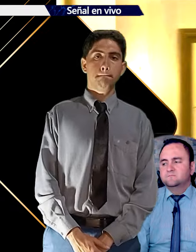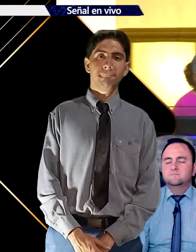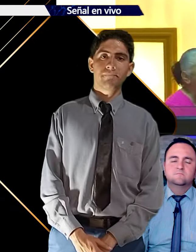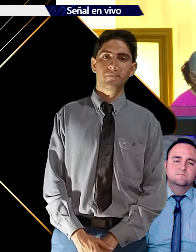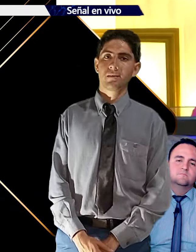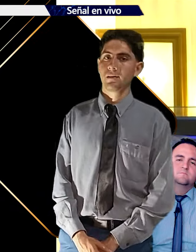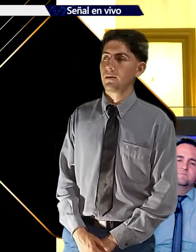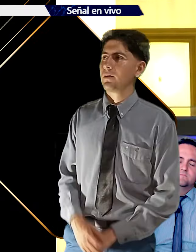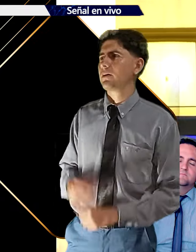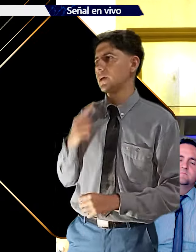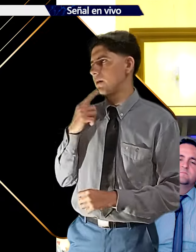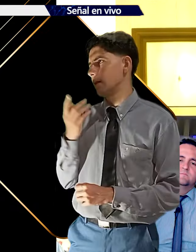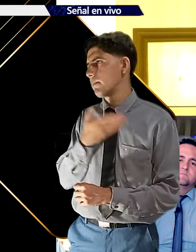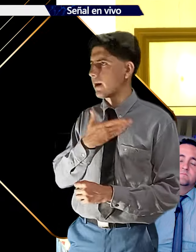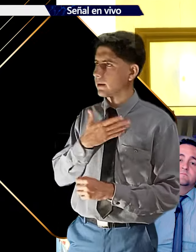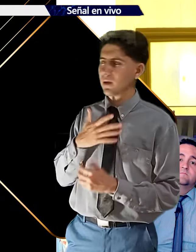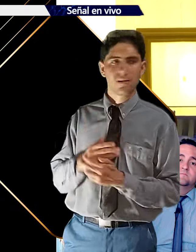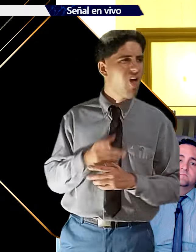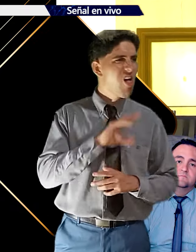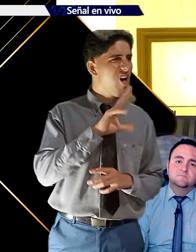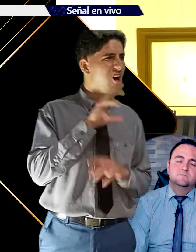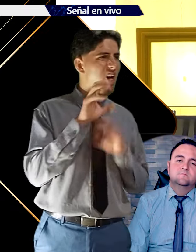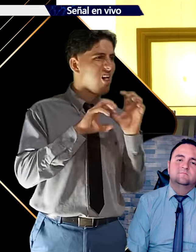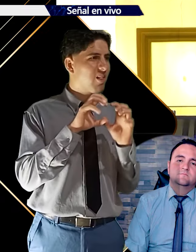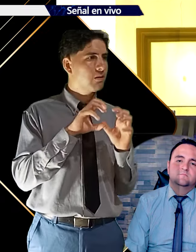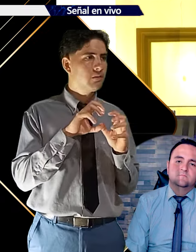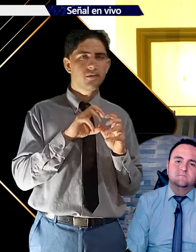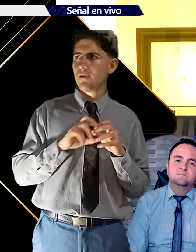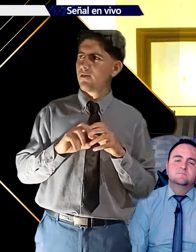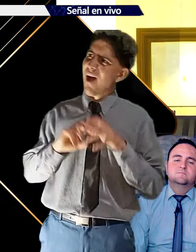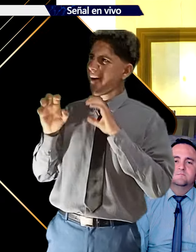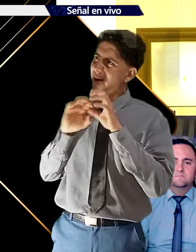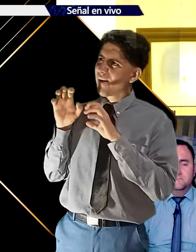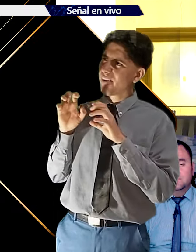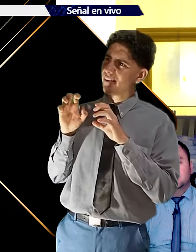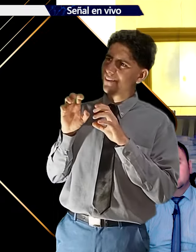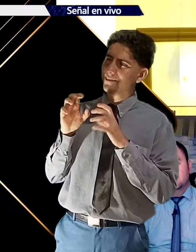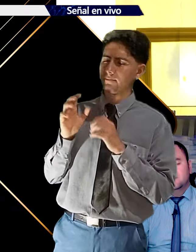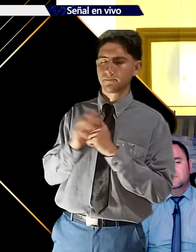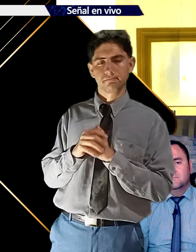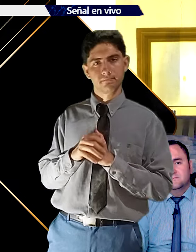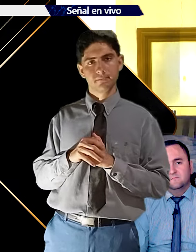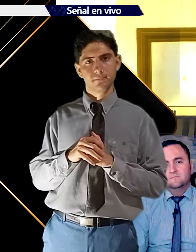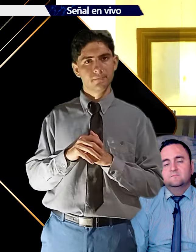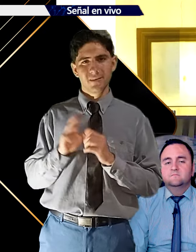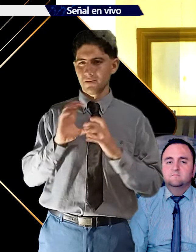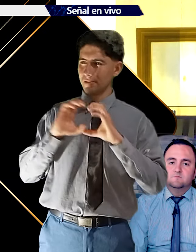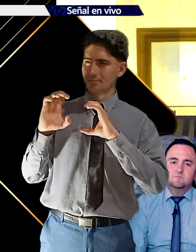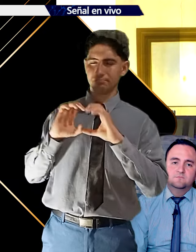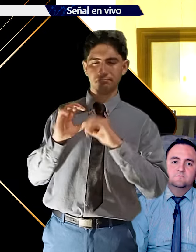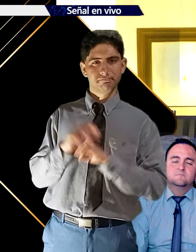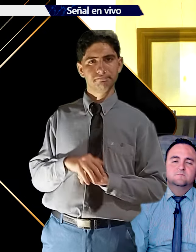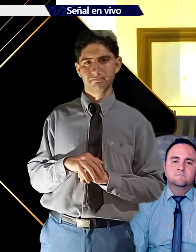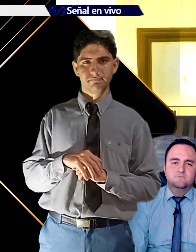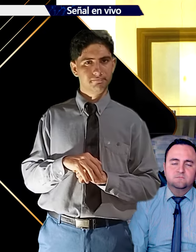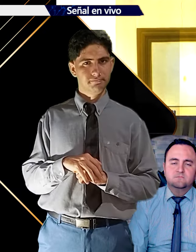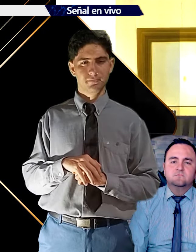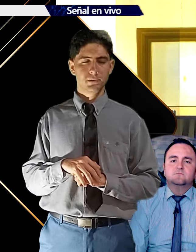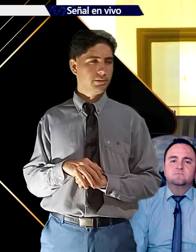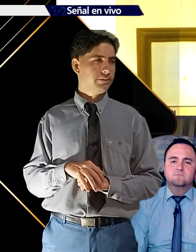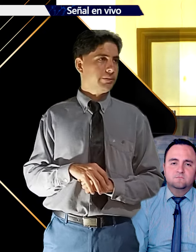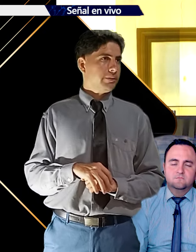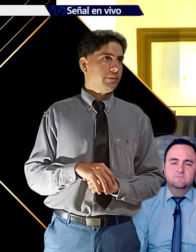yo sí notaba, hermanos, que era como ella decía una cosa y yo la contrariaba, o yo decía una cosa y ella me contrariaba. Claro, no habían gritos, no